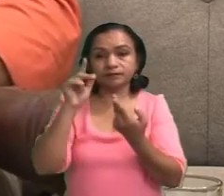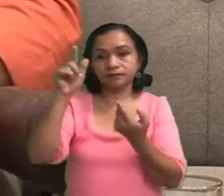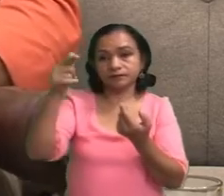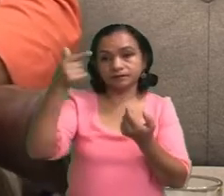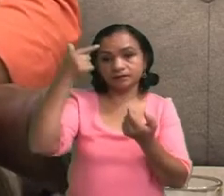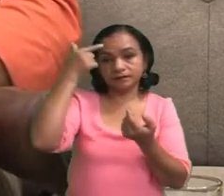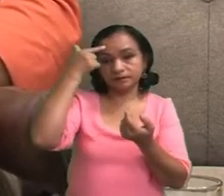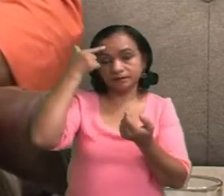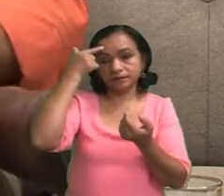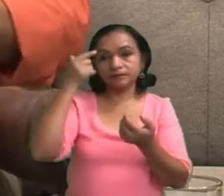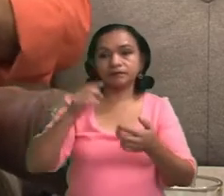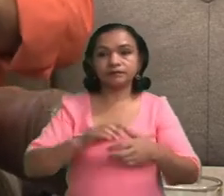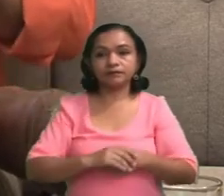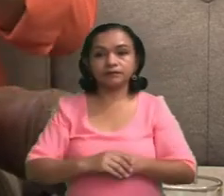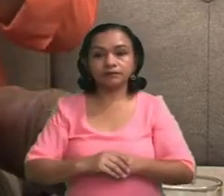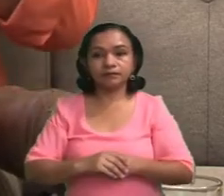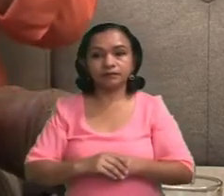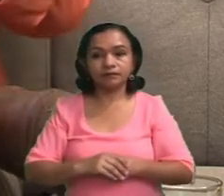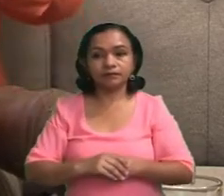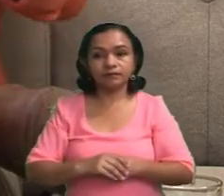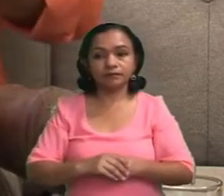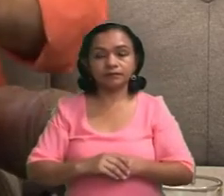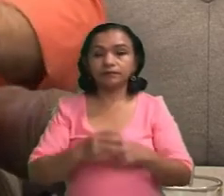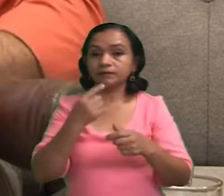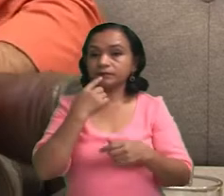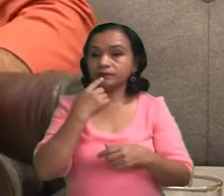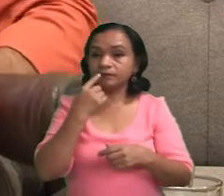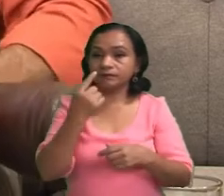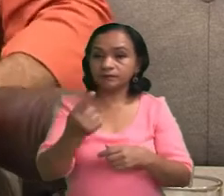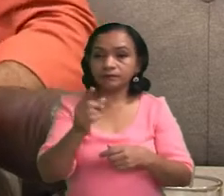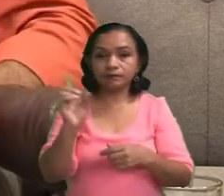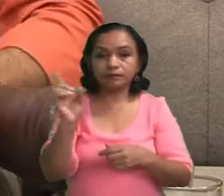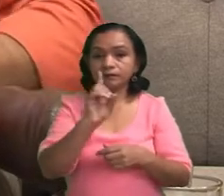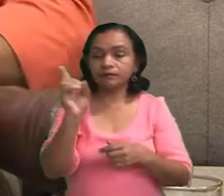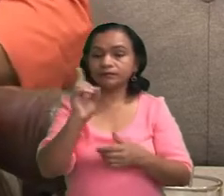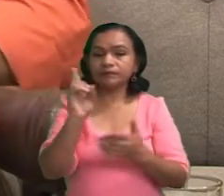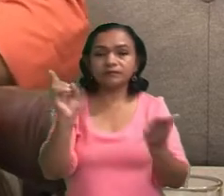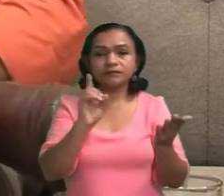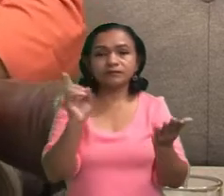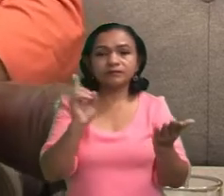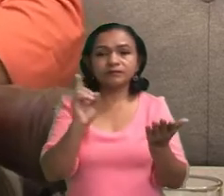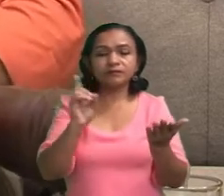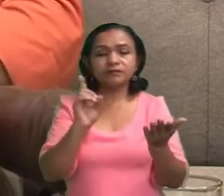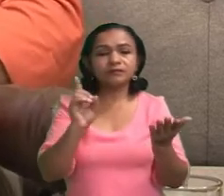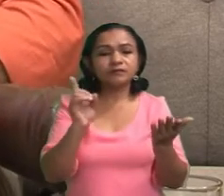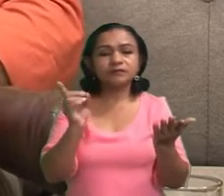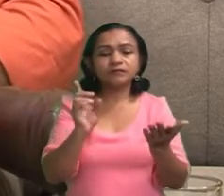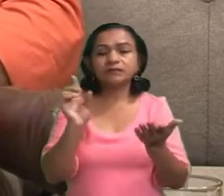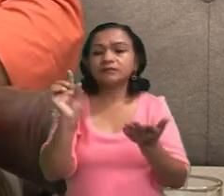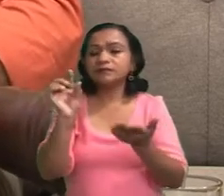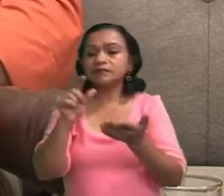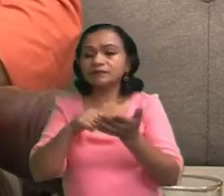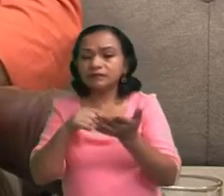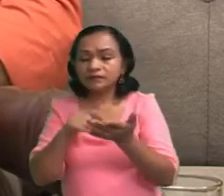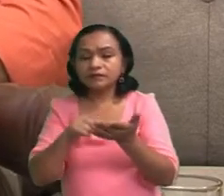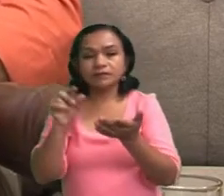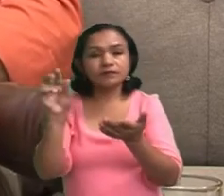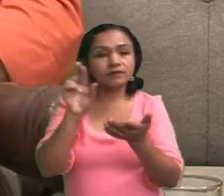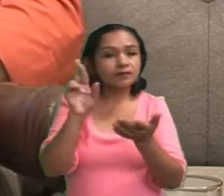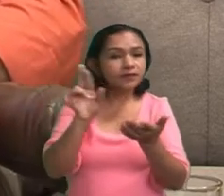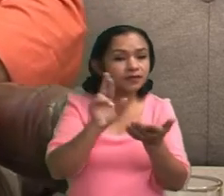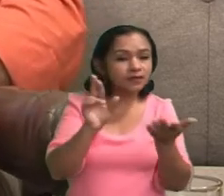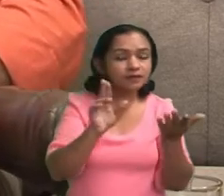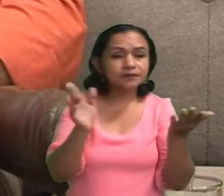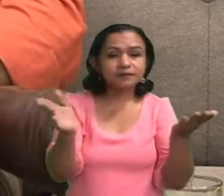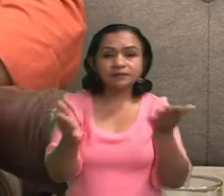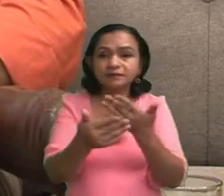don Enrique, ¿verdad?, les planteamos que dónde estaba la producción de granos básicos, porque no había